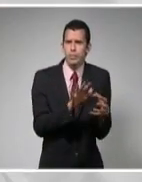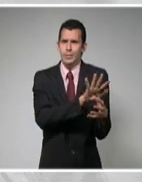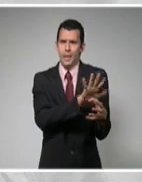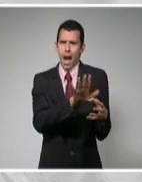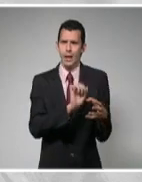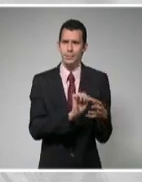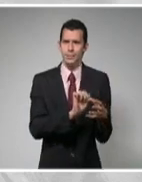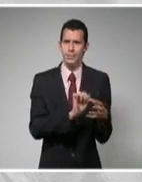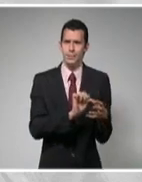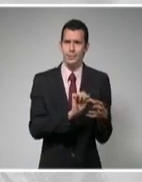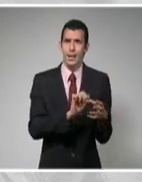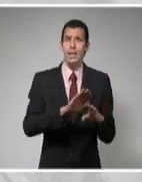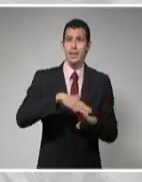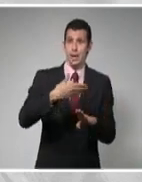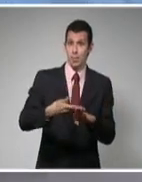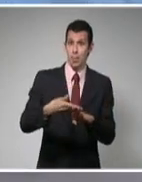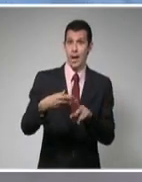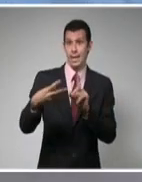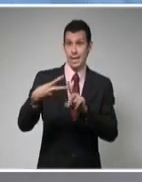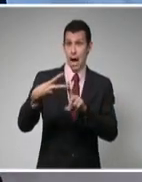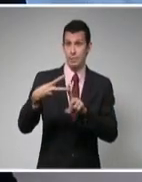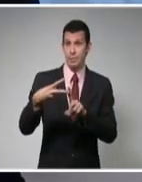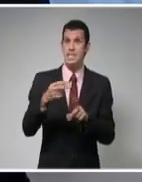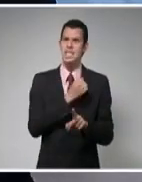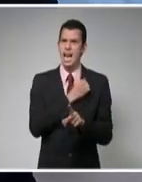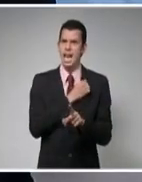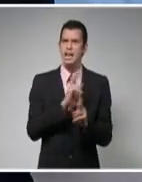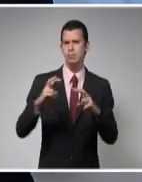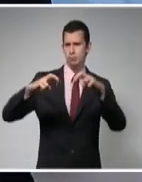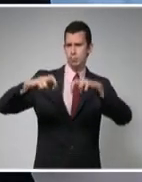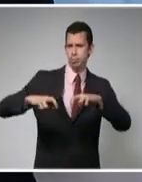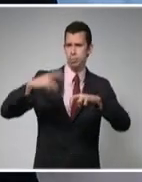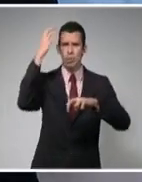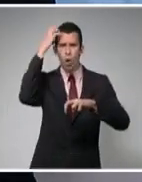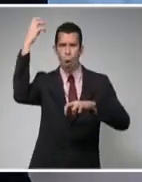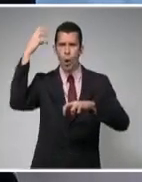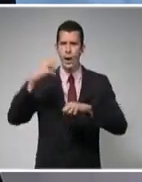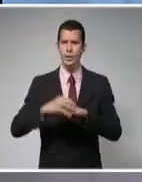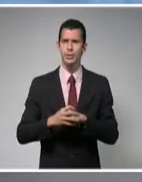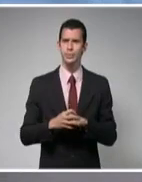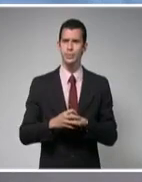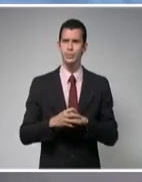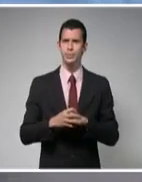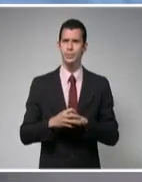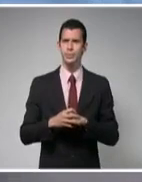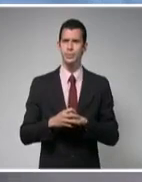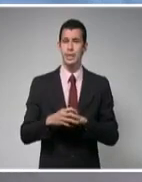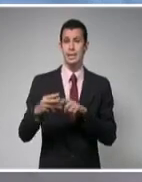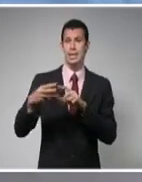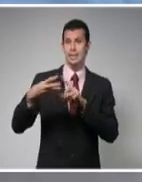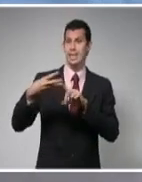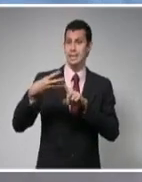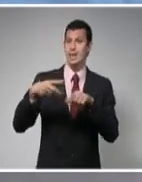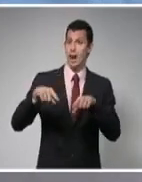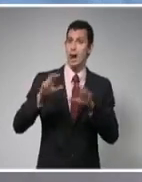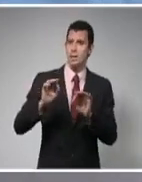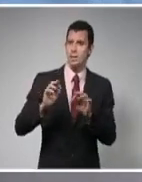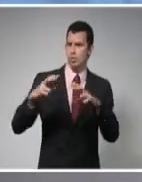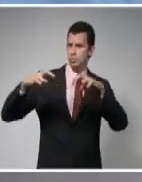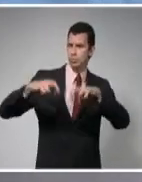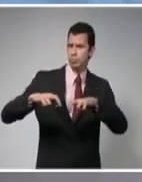en ese diálogo nacional entre opositores, pedir en mayo del 2021 al gobierno un diálogo a nombre de toda esa